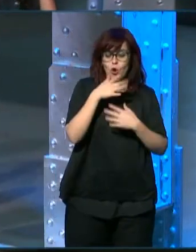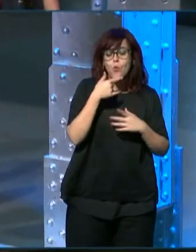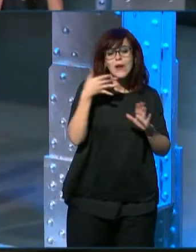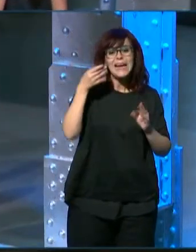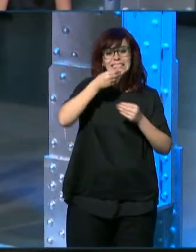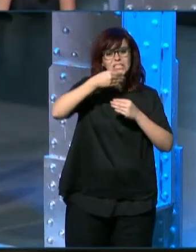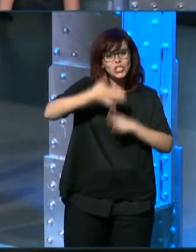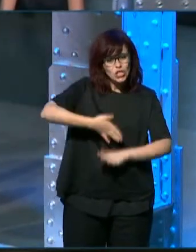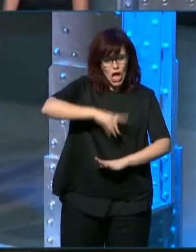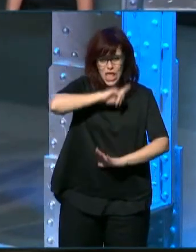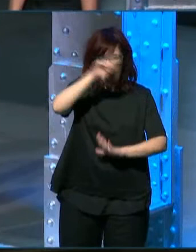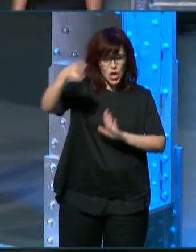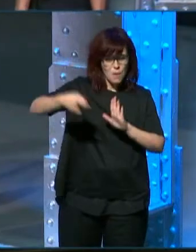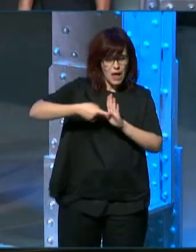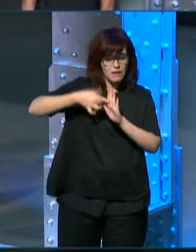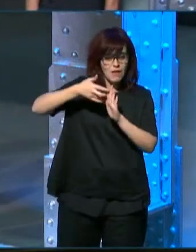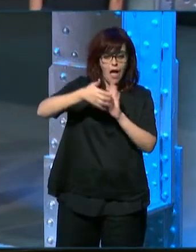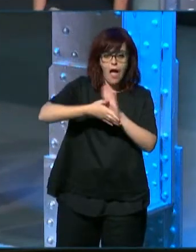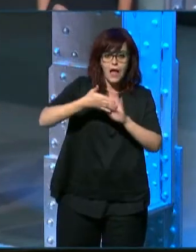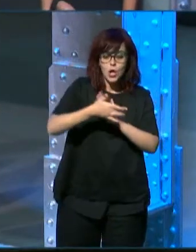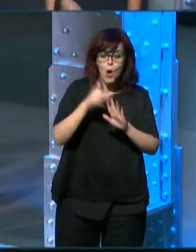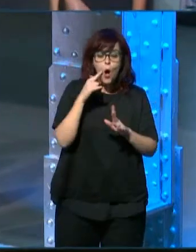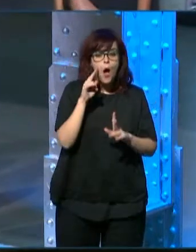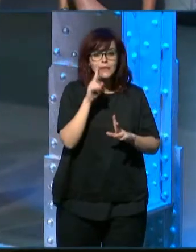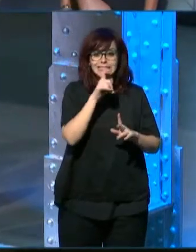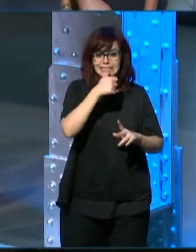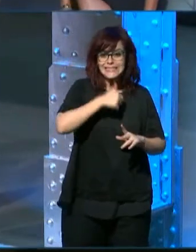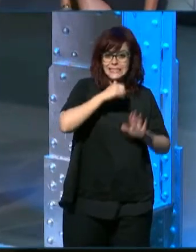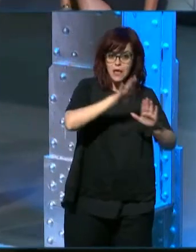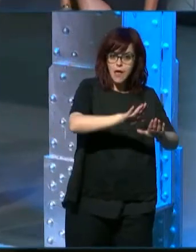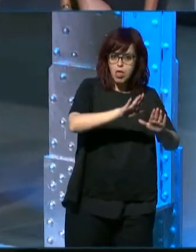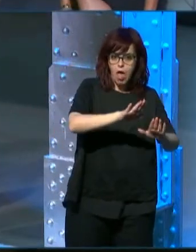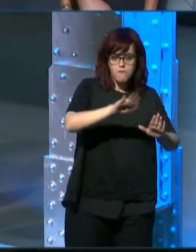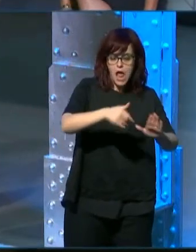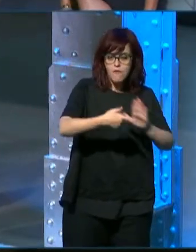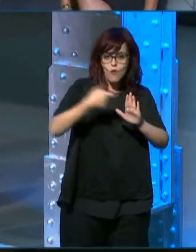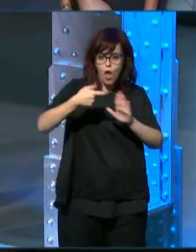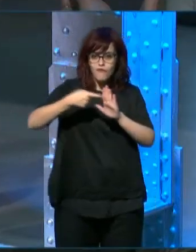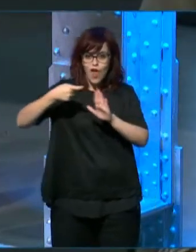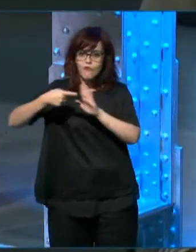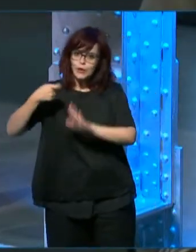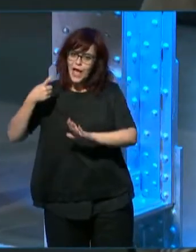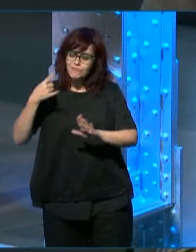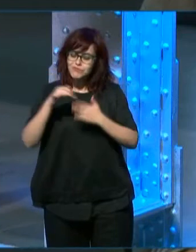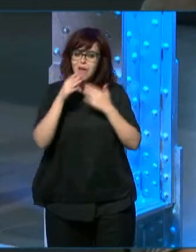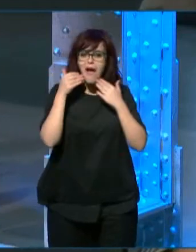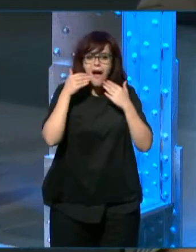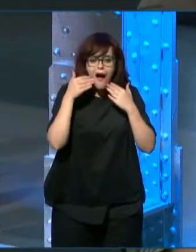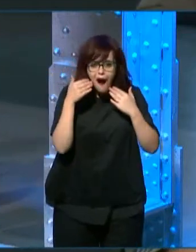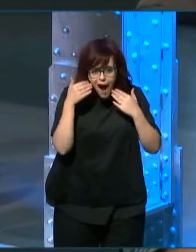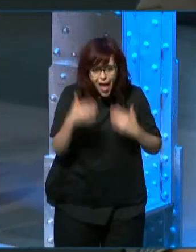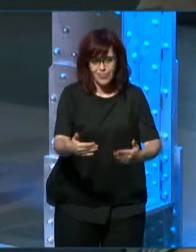amputaciones más que lo visible, ¿no? Y yo en ese sentido lo único que quiero haceros es agradeceros a vosotros el